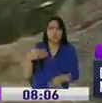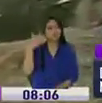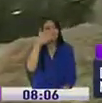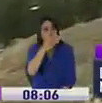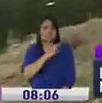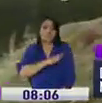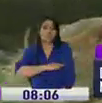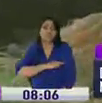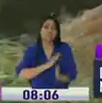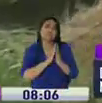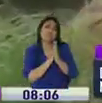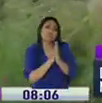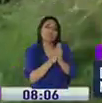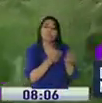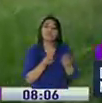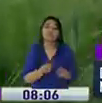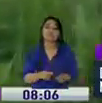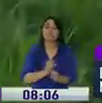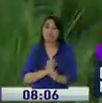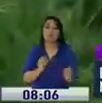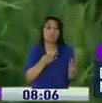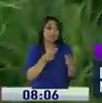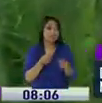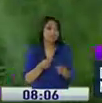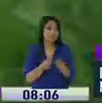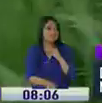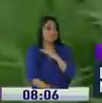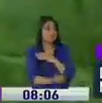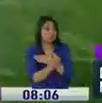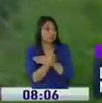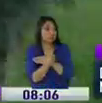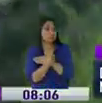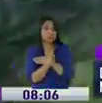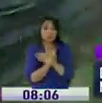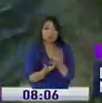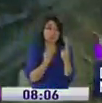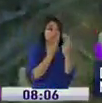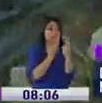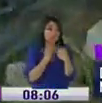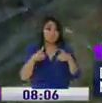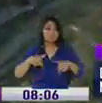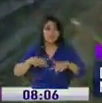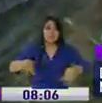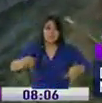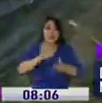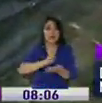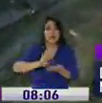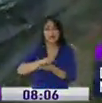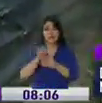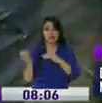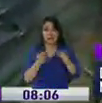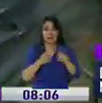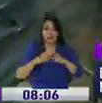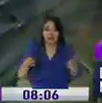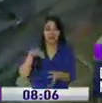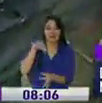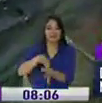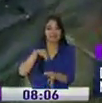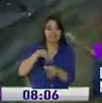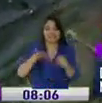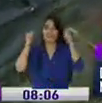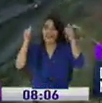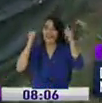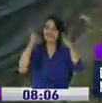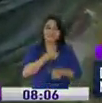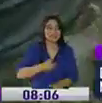a solicitar, pero nunca nos han dado oídos y nos tienen abandonados, pero cuando hay las votaciones para presidente o